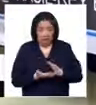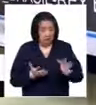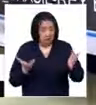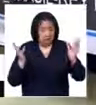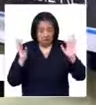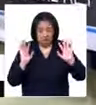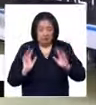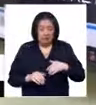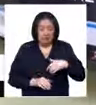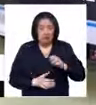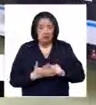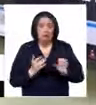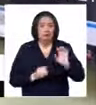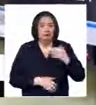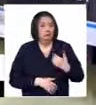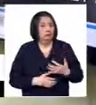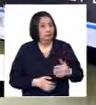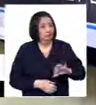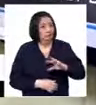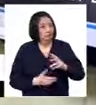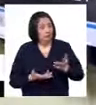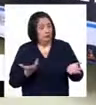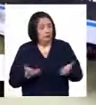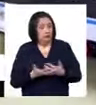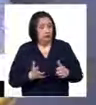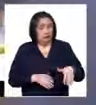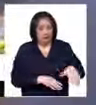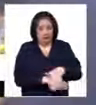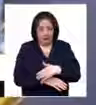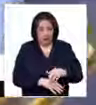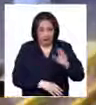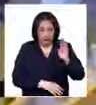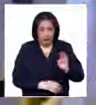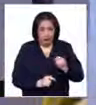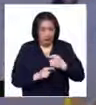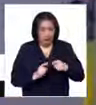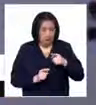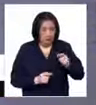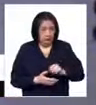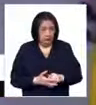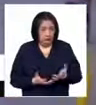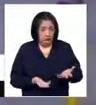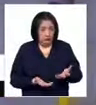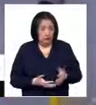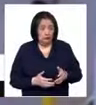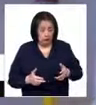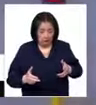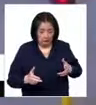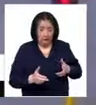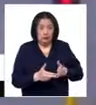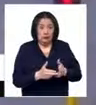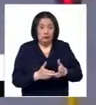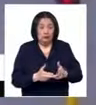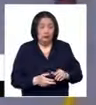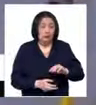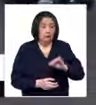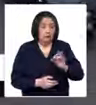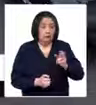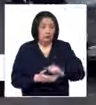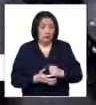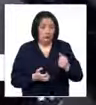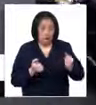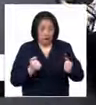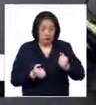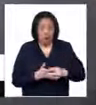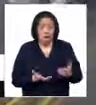escrúpulo estuvieron haciendo cosas dañinas en la avenida Brasil. Sin embargo, en el cruce de las avenidas Javier Prado y Brasil, una